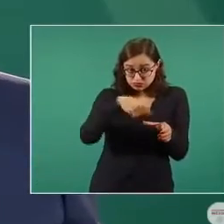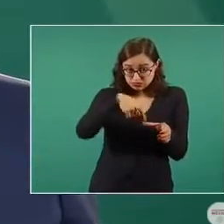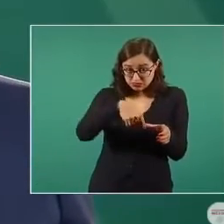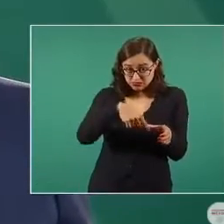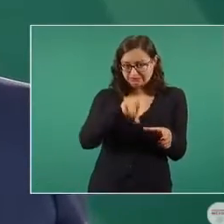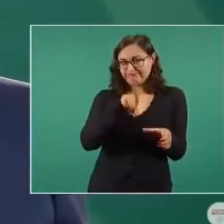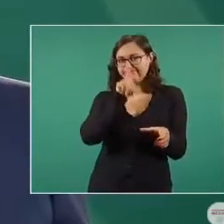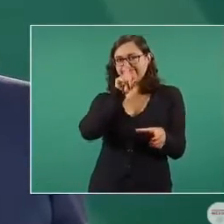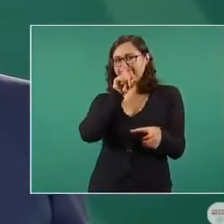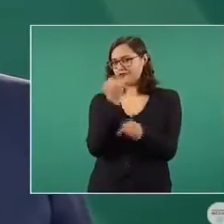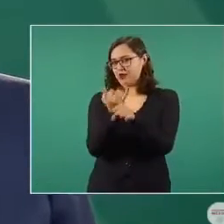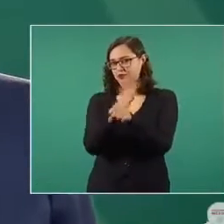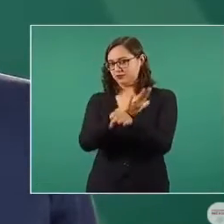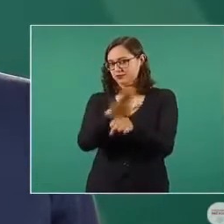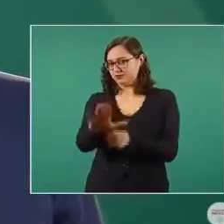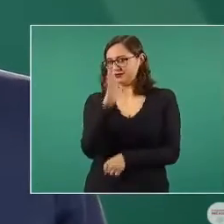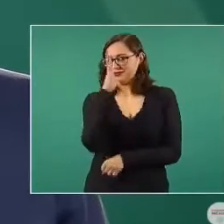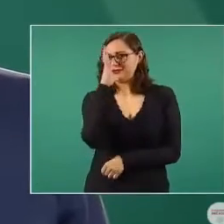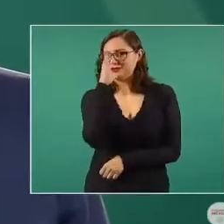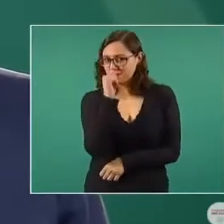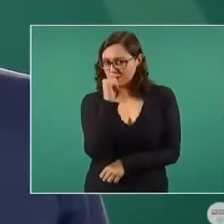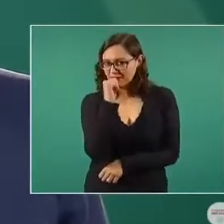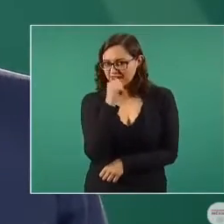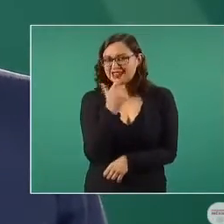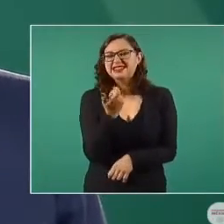Pero todavía hay botellas viejas.